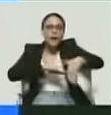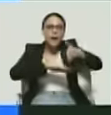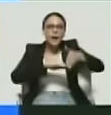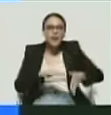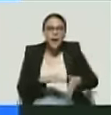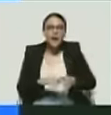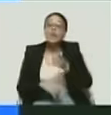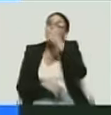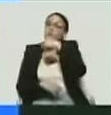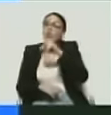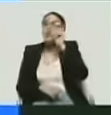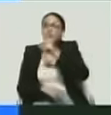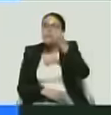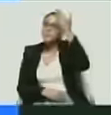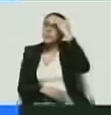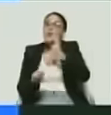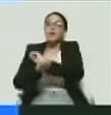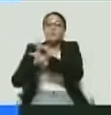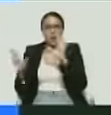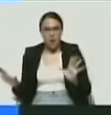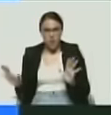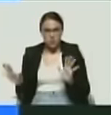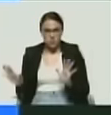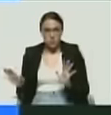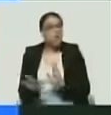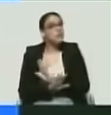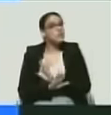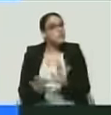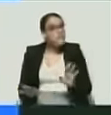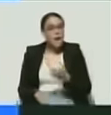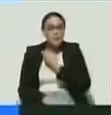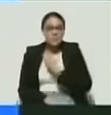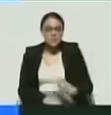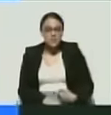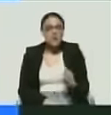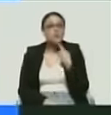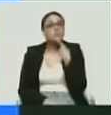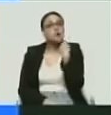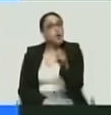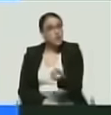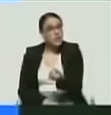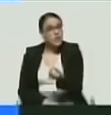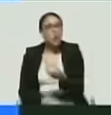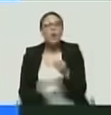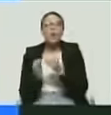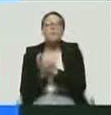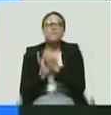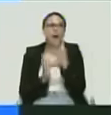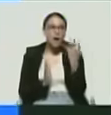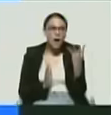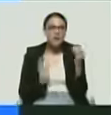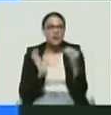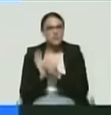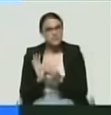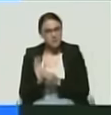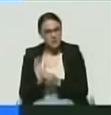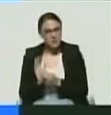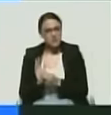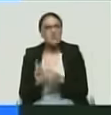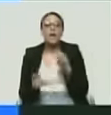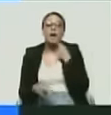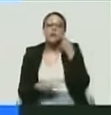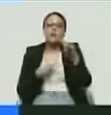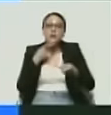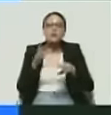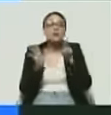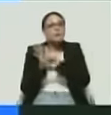absolutamente claro. Ya el candidato, presidente Nicolás Maduro, lo ha señalado en varias de sus alocuciones públicas, lo ha